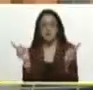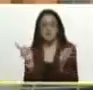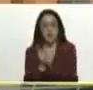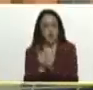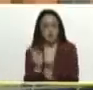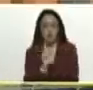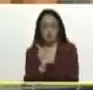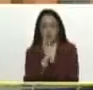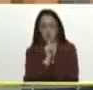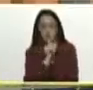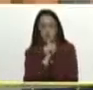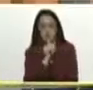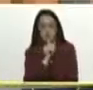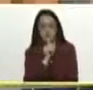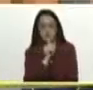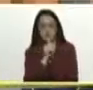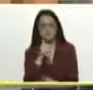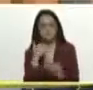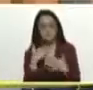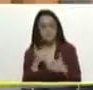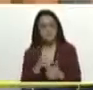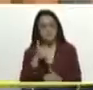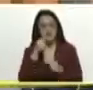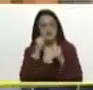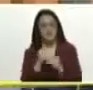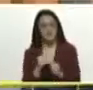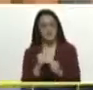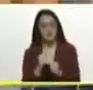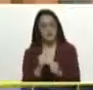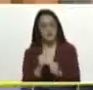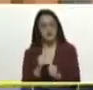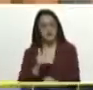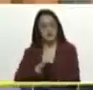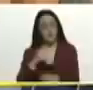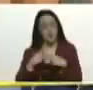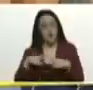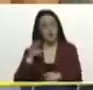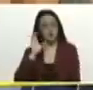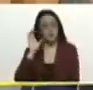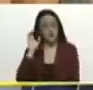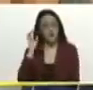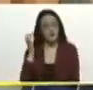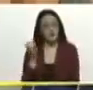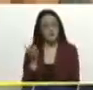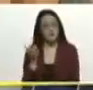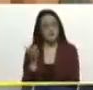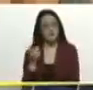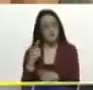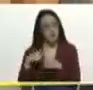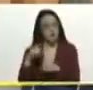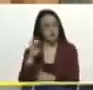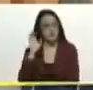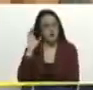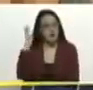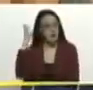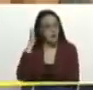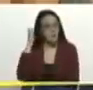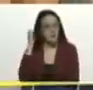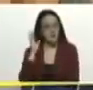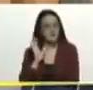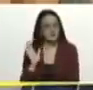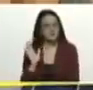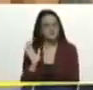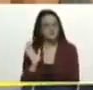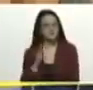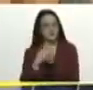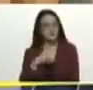Posiblemente sea más extensa que la de cualquier otro país europeo, de cualquier país europeo. Y